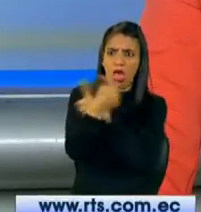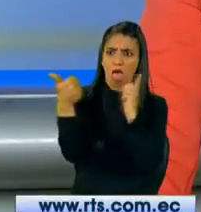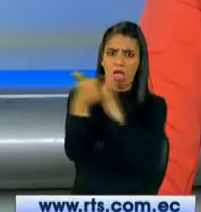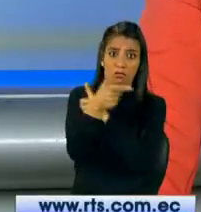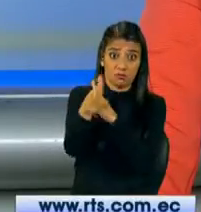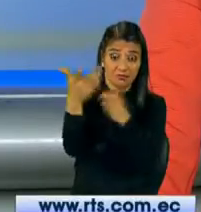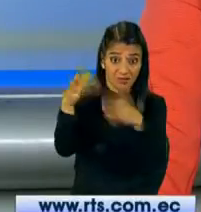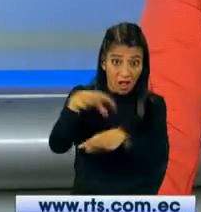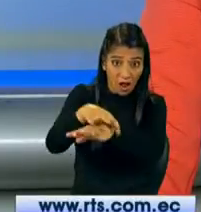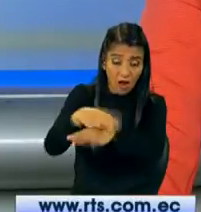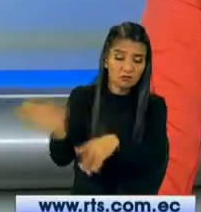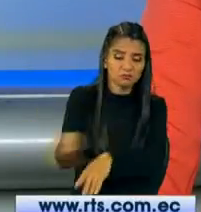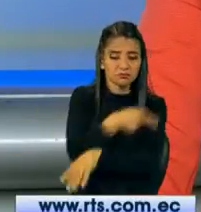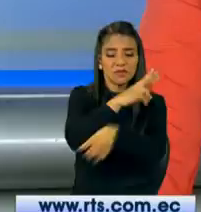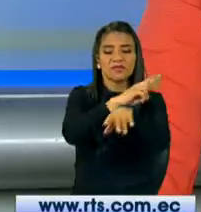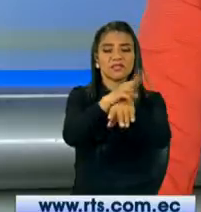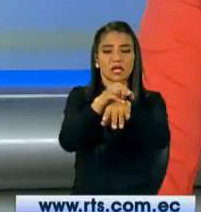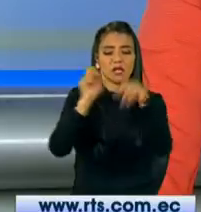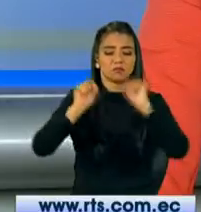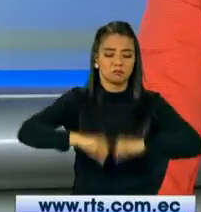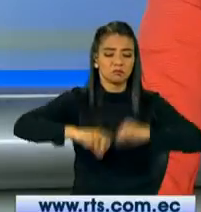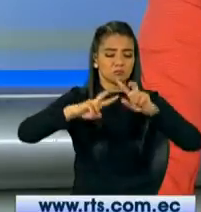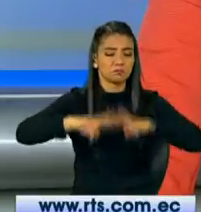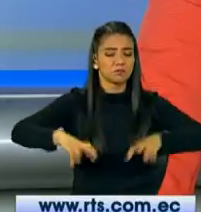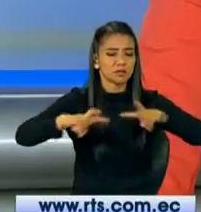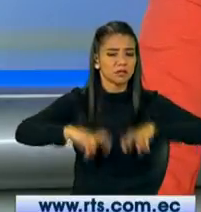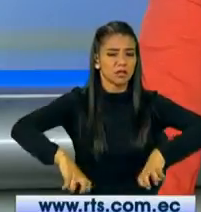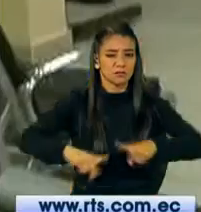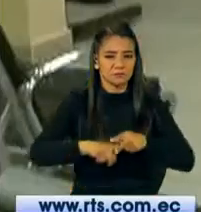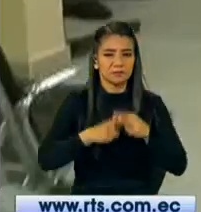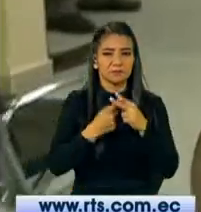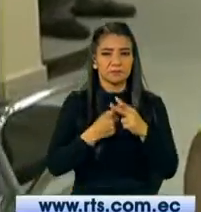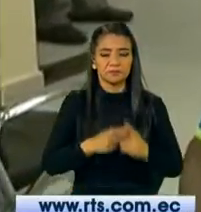los trasladaron a la fiscalía para empezar con las investigaciones.